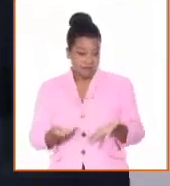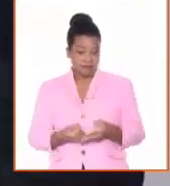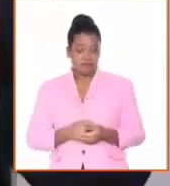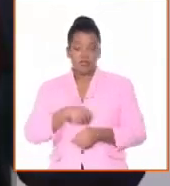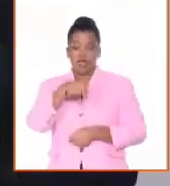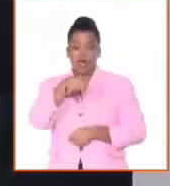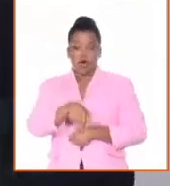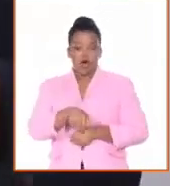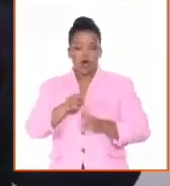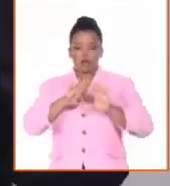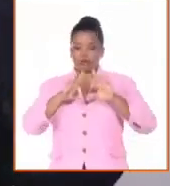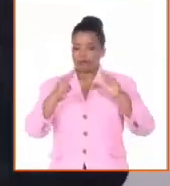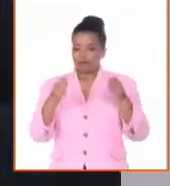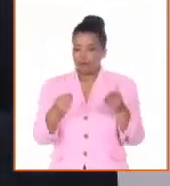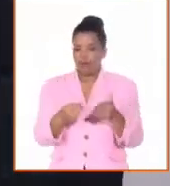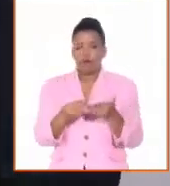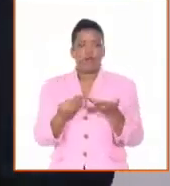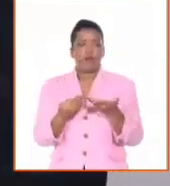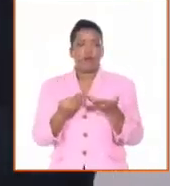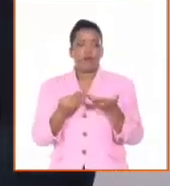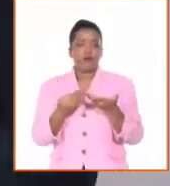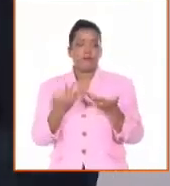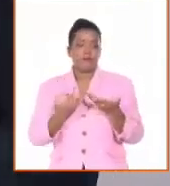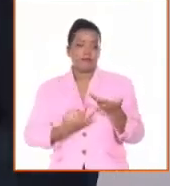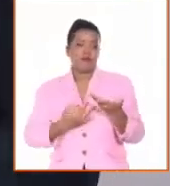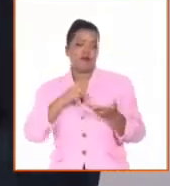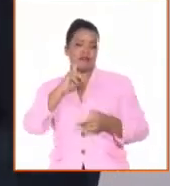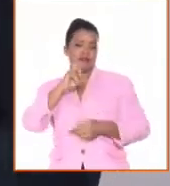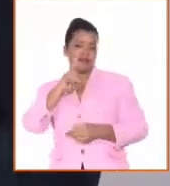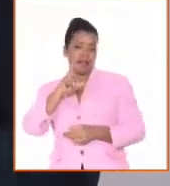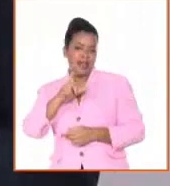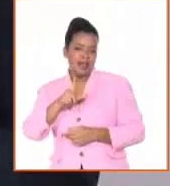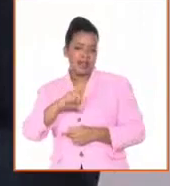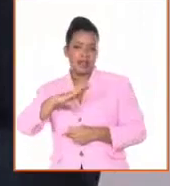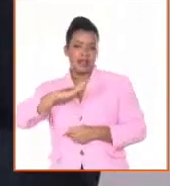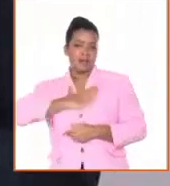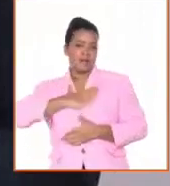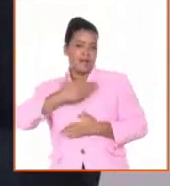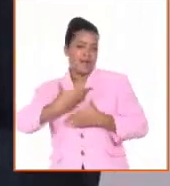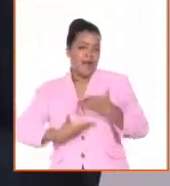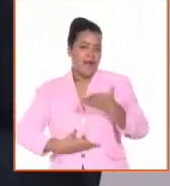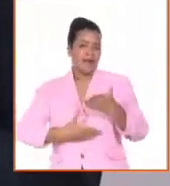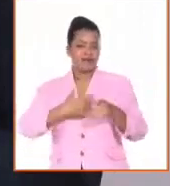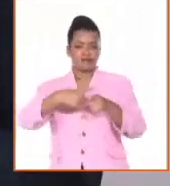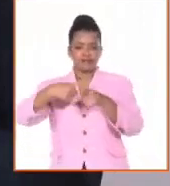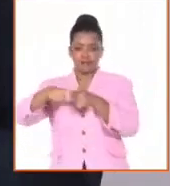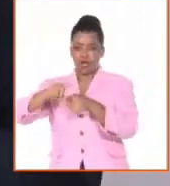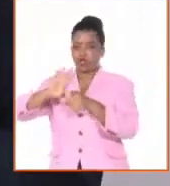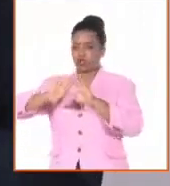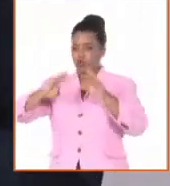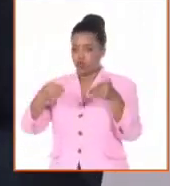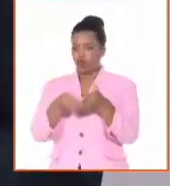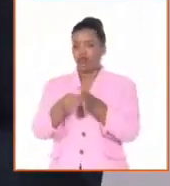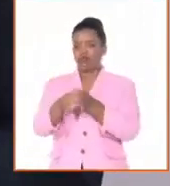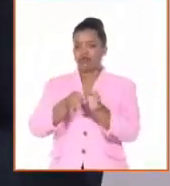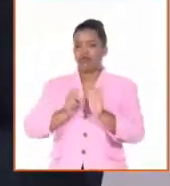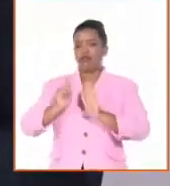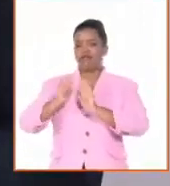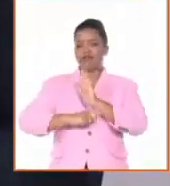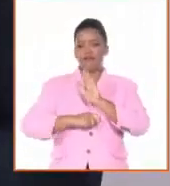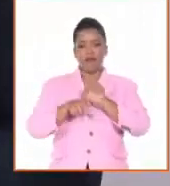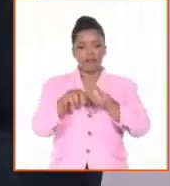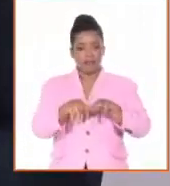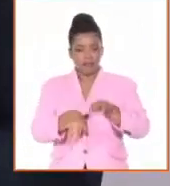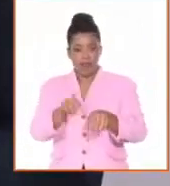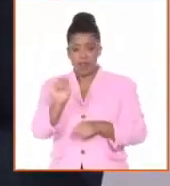de nuestro sistema es decir registros de estado civil registro la propiedad registro mercantil tienen la firma digital al igual que todos